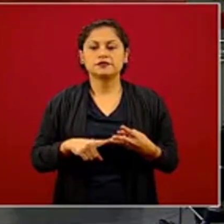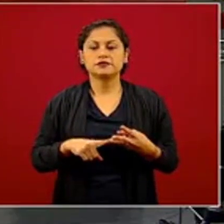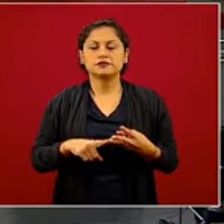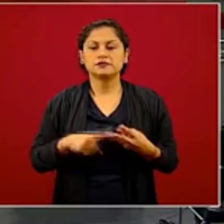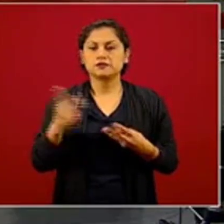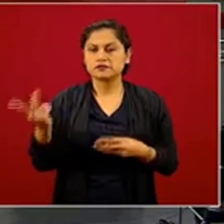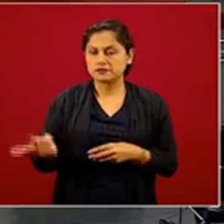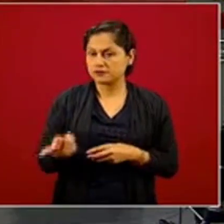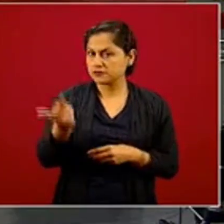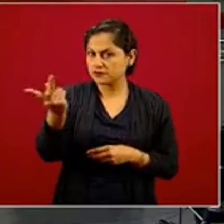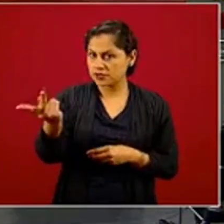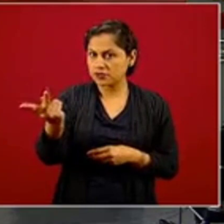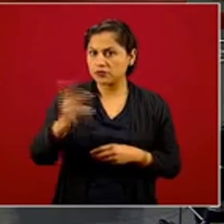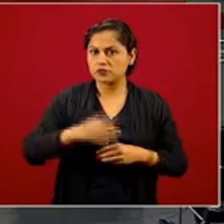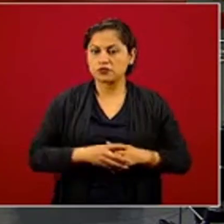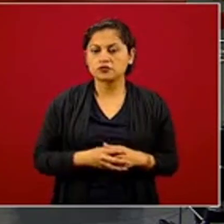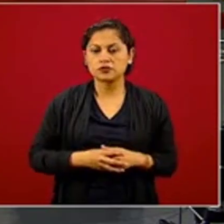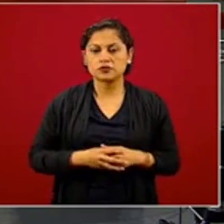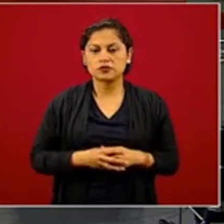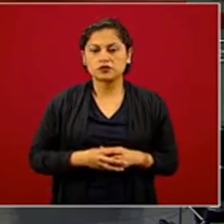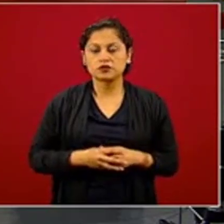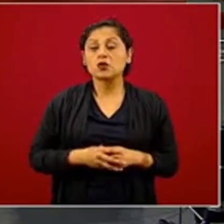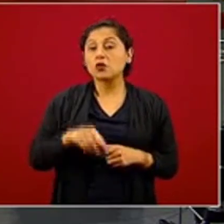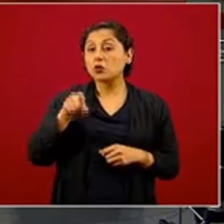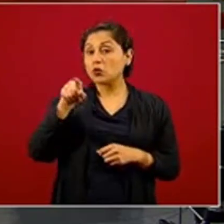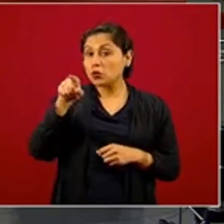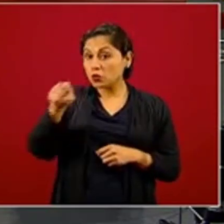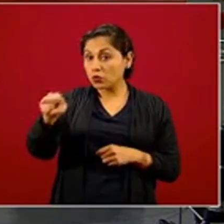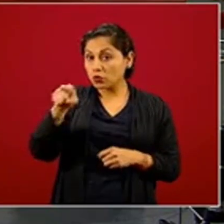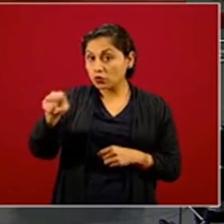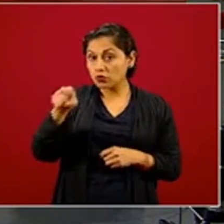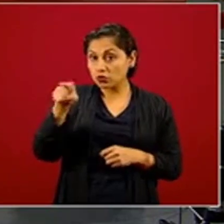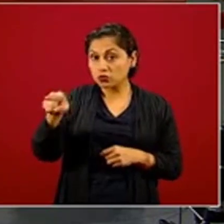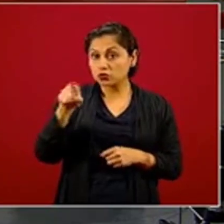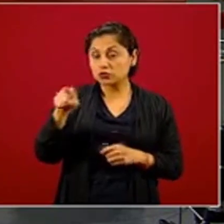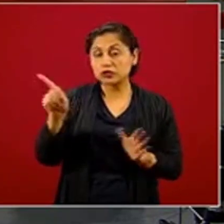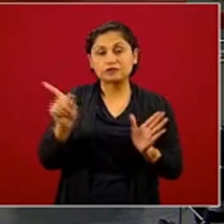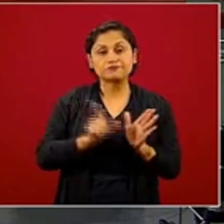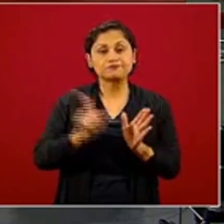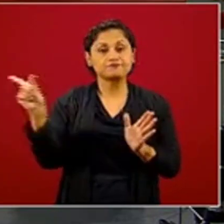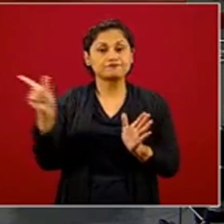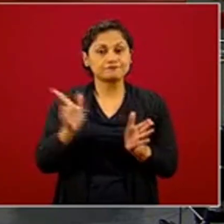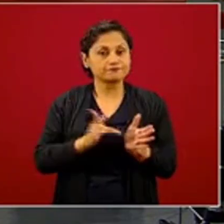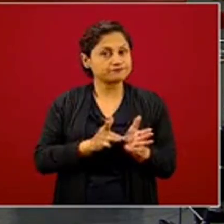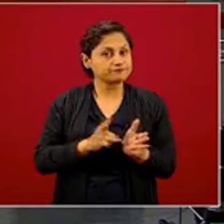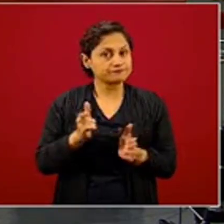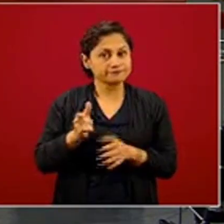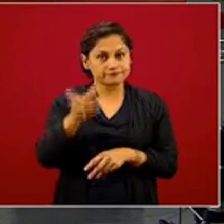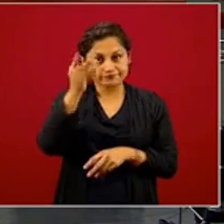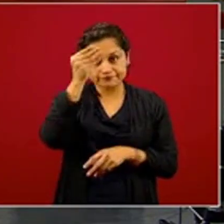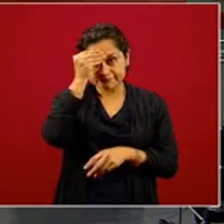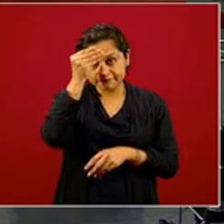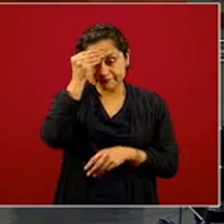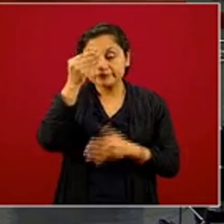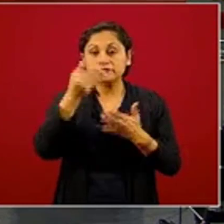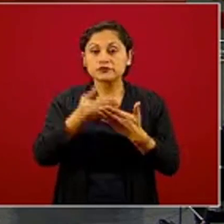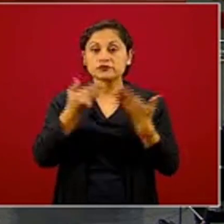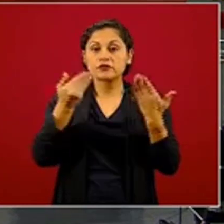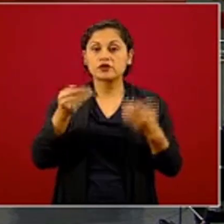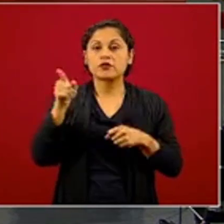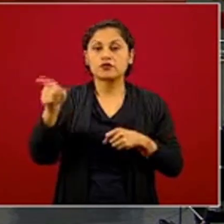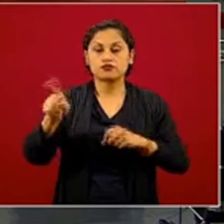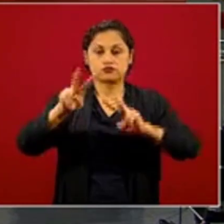enseñanza le ha dejado a usted como en el área de epidemiología